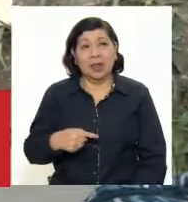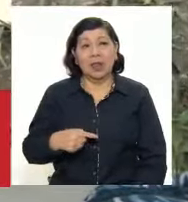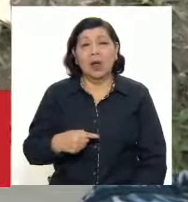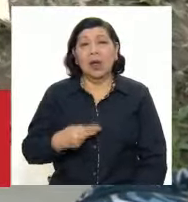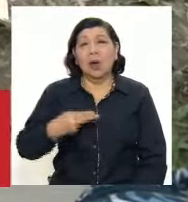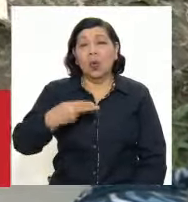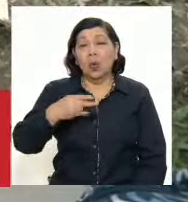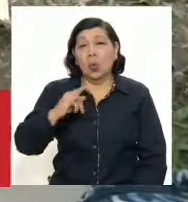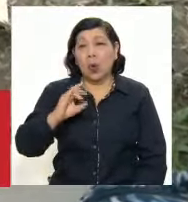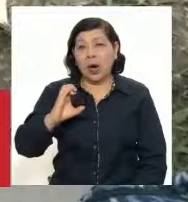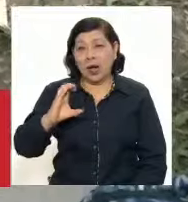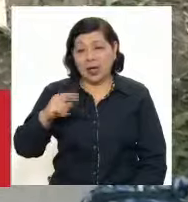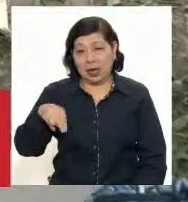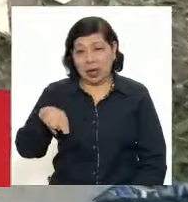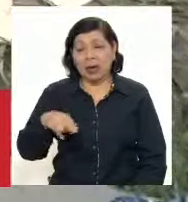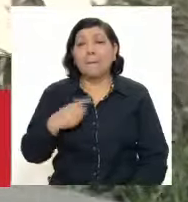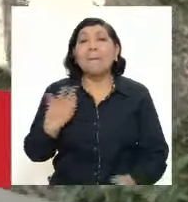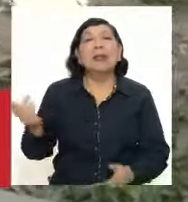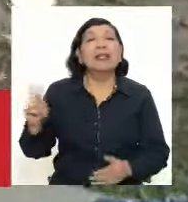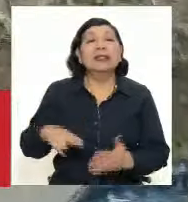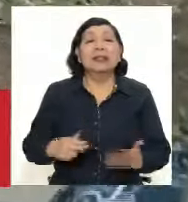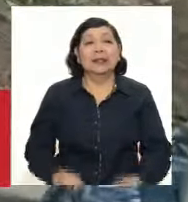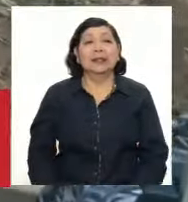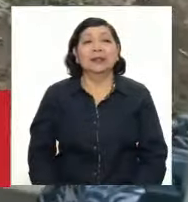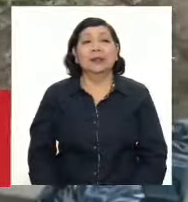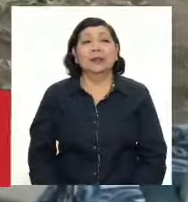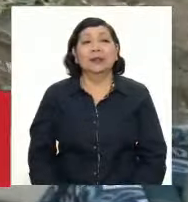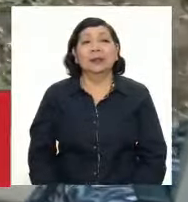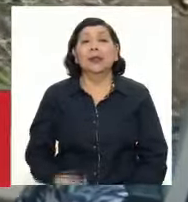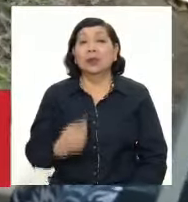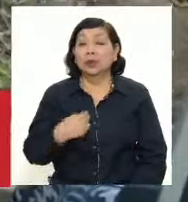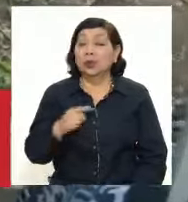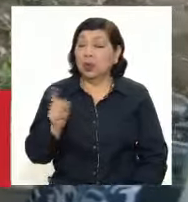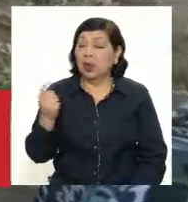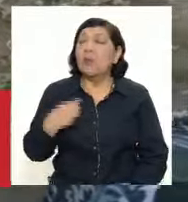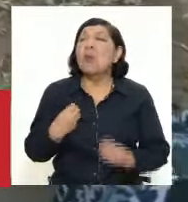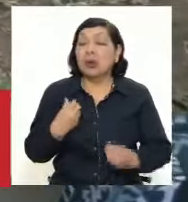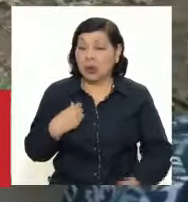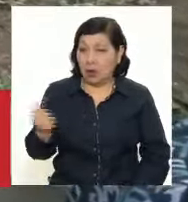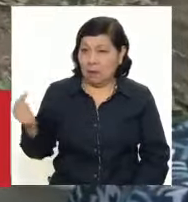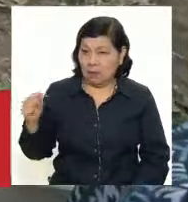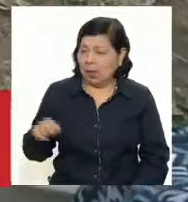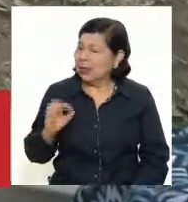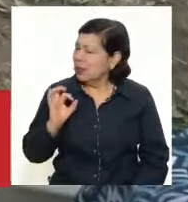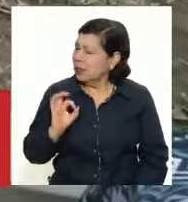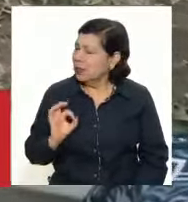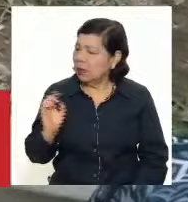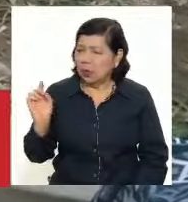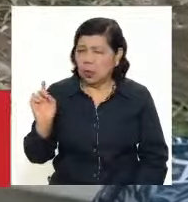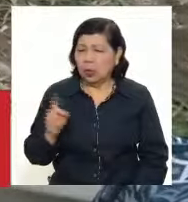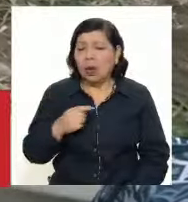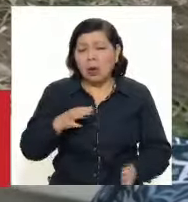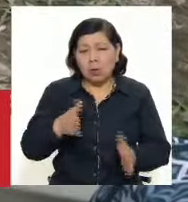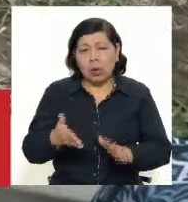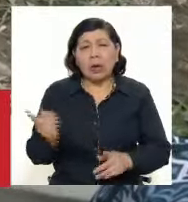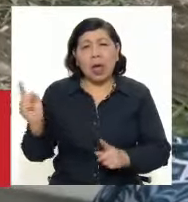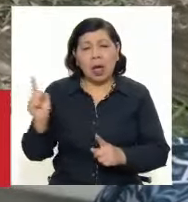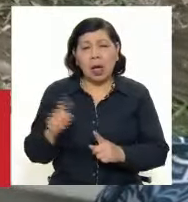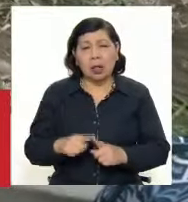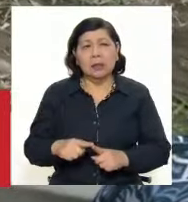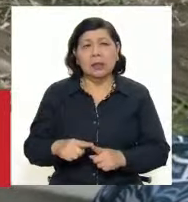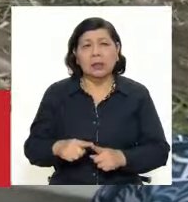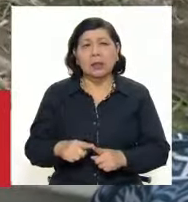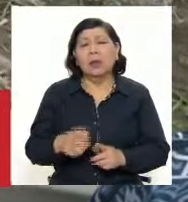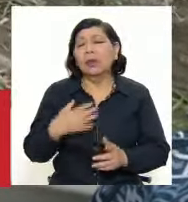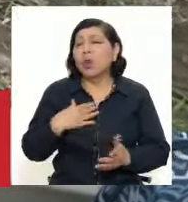Huaycán y mi motivación por lo que vengo y vendré toda la vida a su tumba hasta el día que